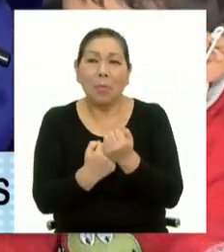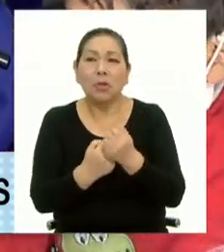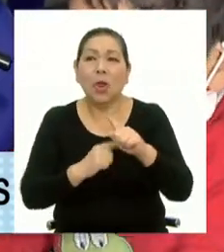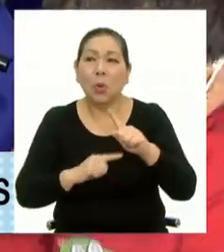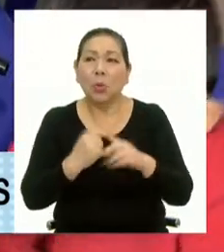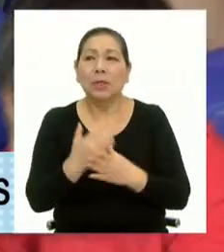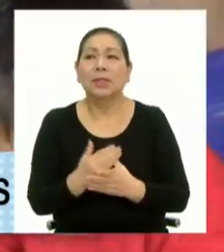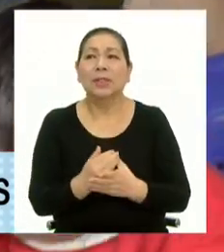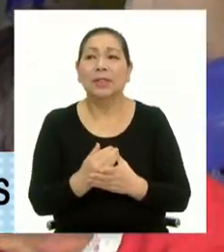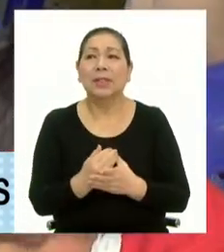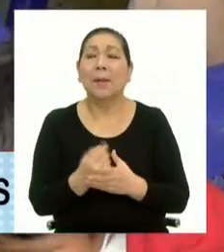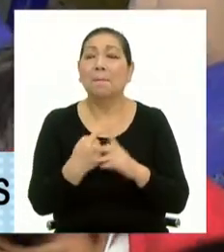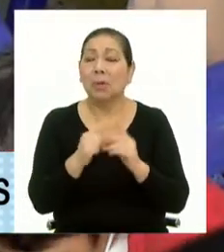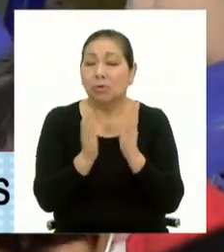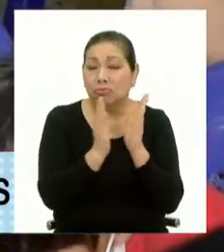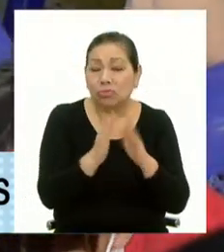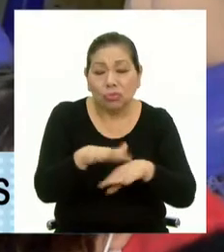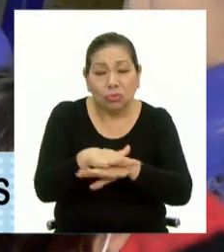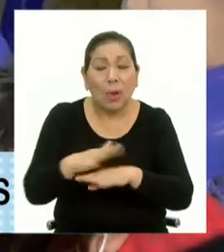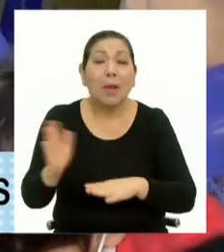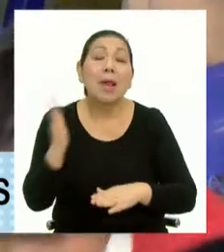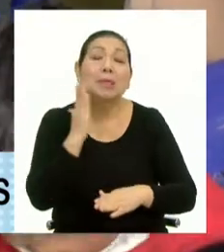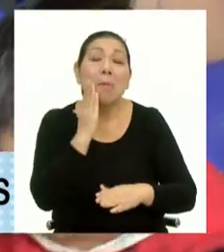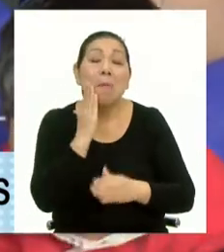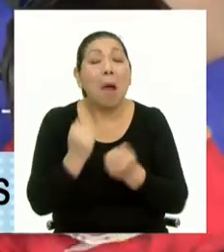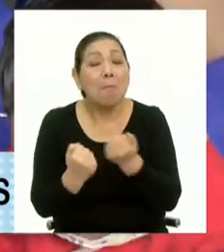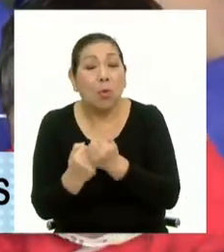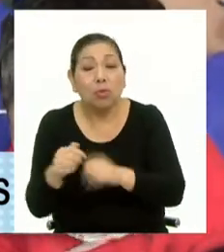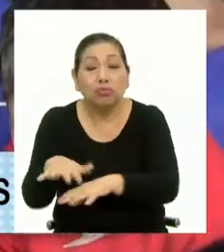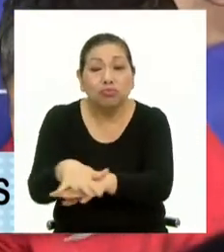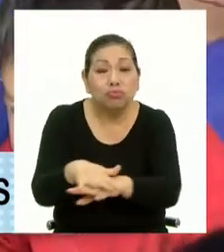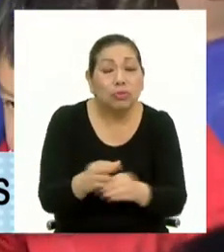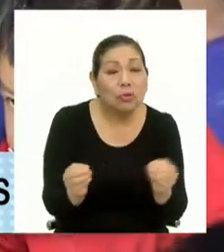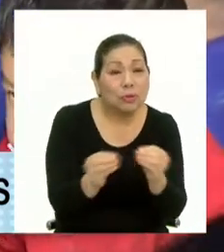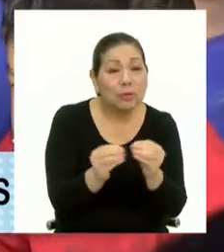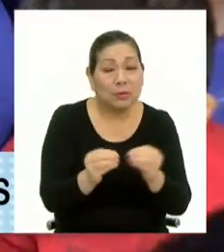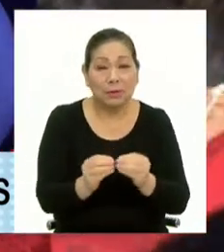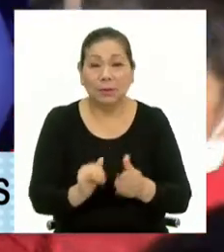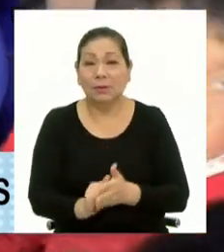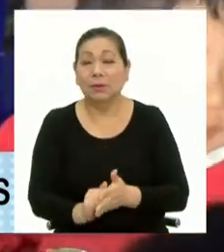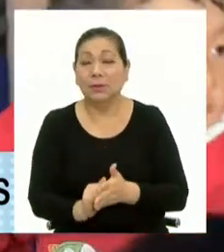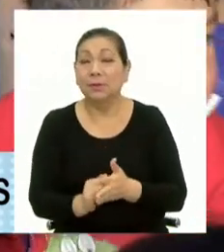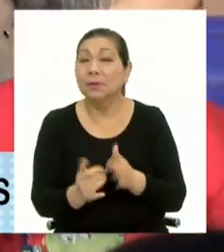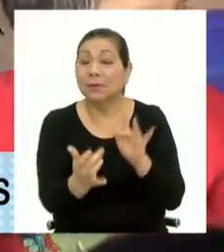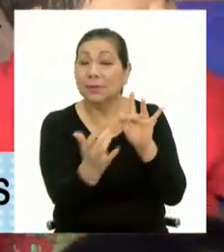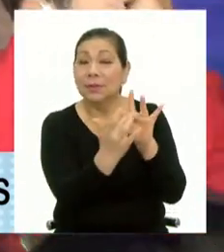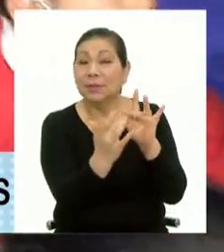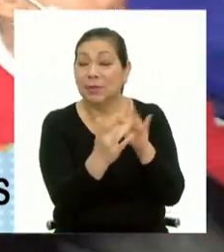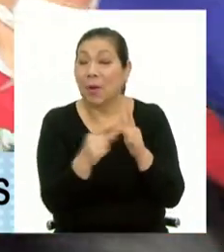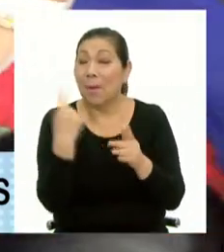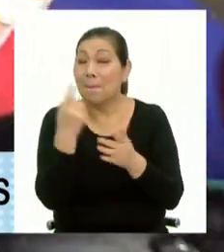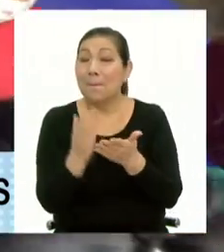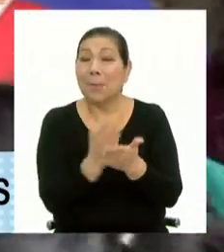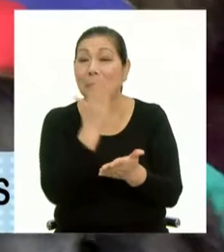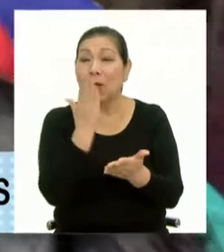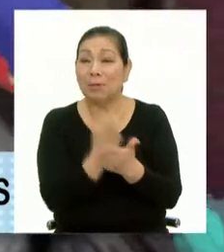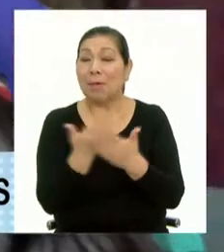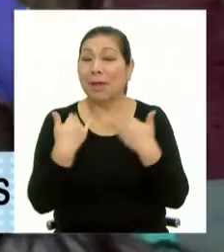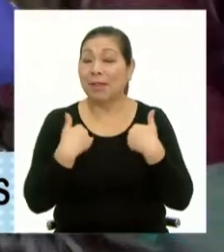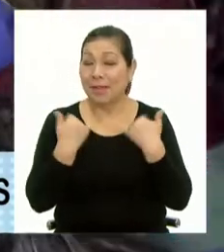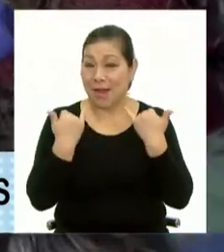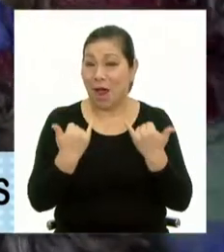manera, organizarnos todos en esto, pues, ¿no? Usted me decía que la conectividad es uno de los problemas que